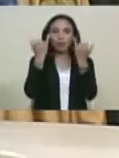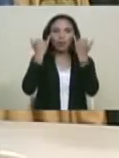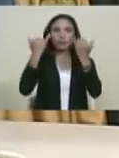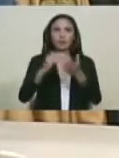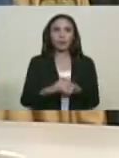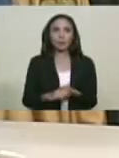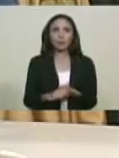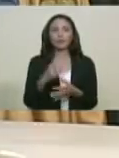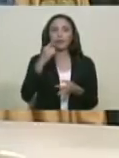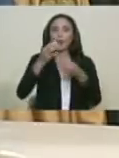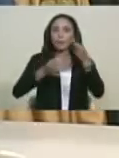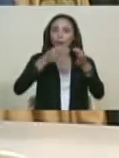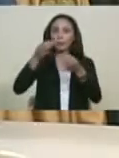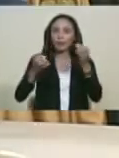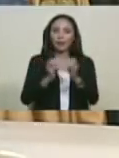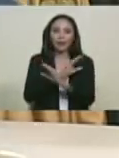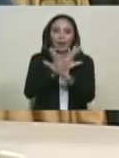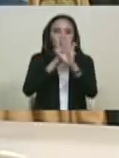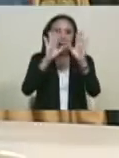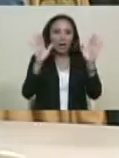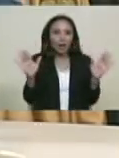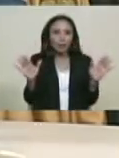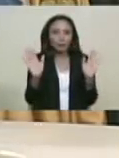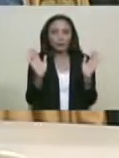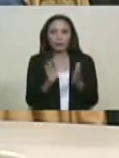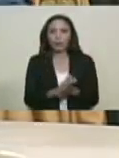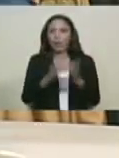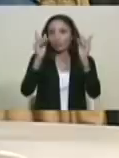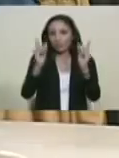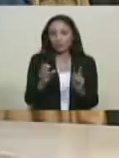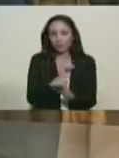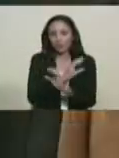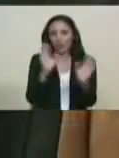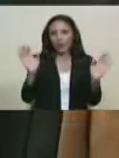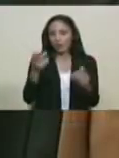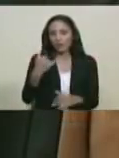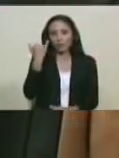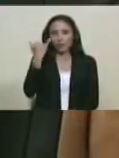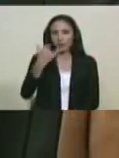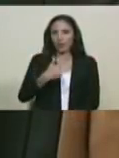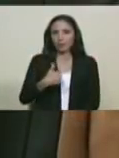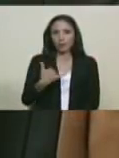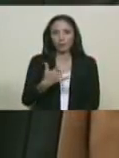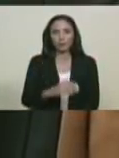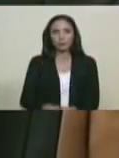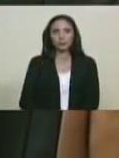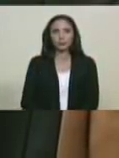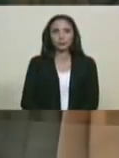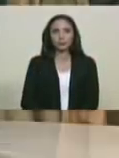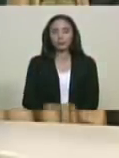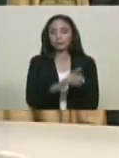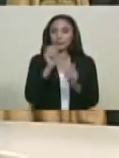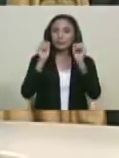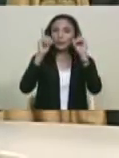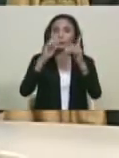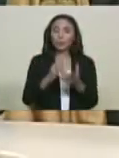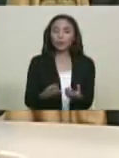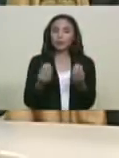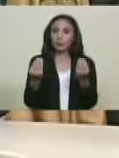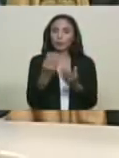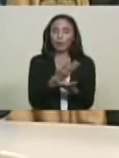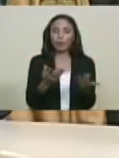social explica al detalle mejor cualquier decisión o cualquier medida que yo había preanunciado es impresionante compañero